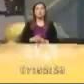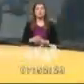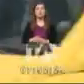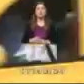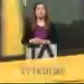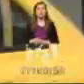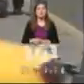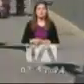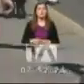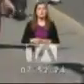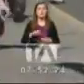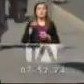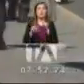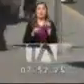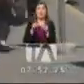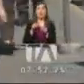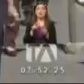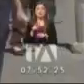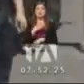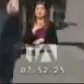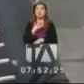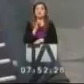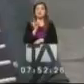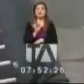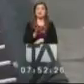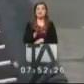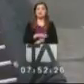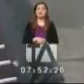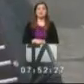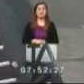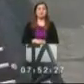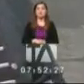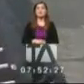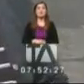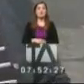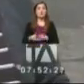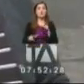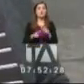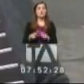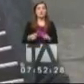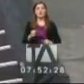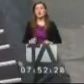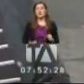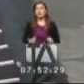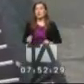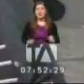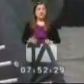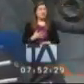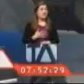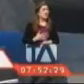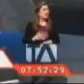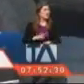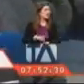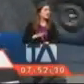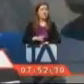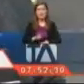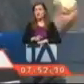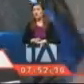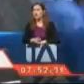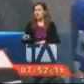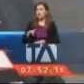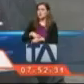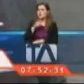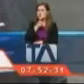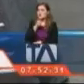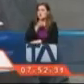subterráneo. Pero a la ciudadanía no le agrada mucho la idea. Muchas veces las personas salen al apuro y no hay tiempo y no se puede